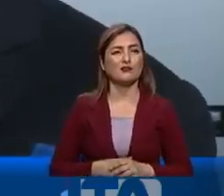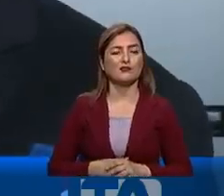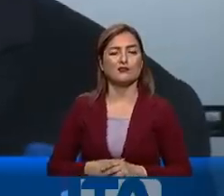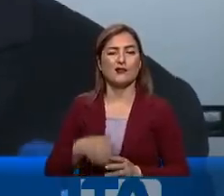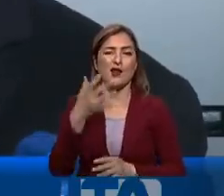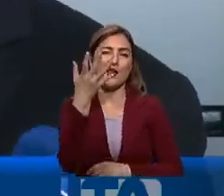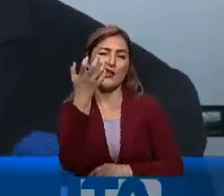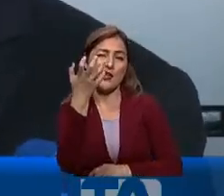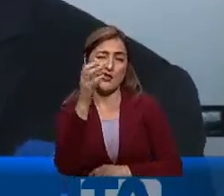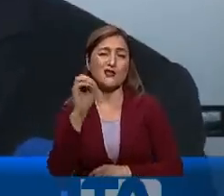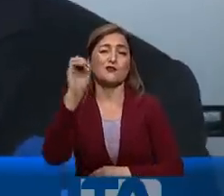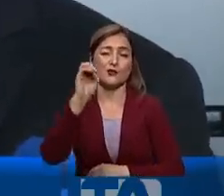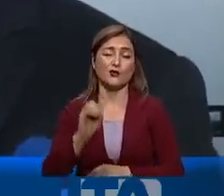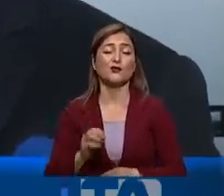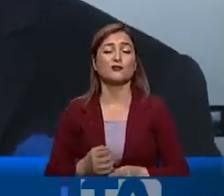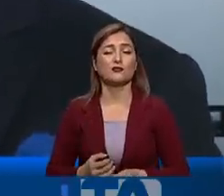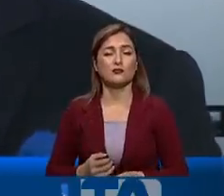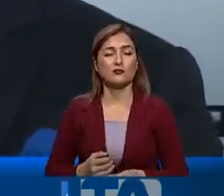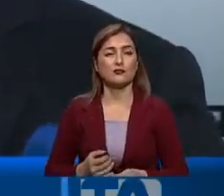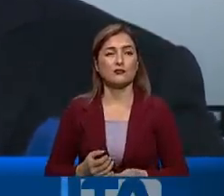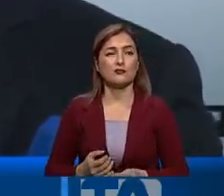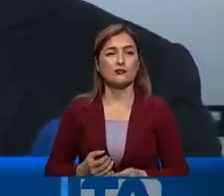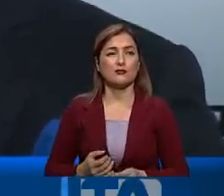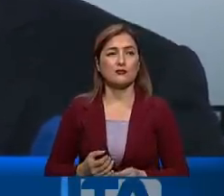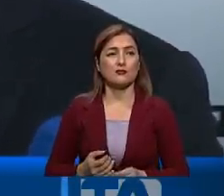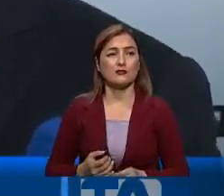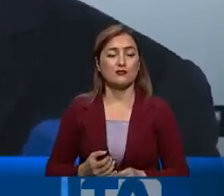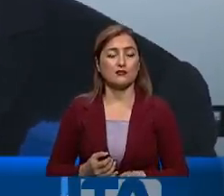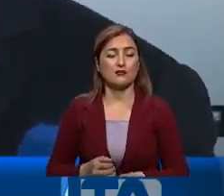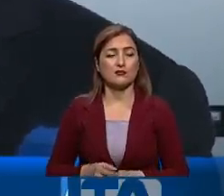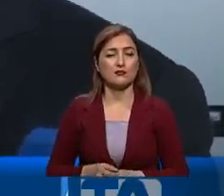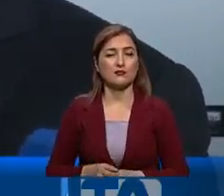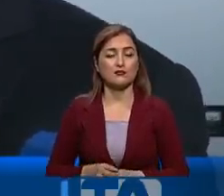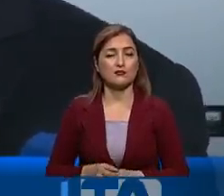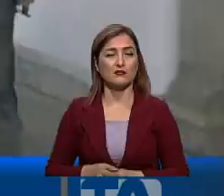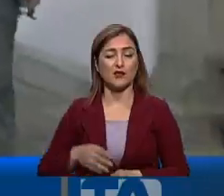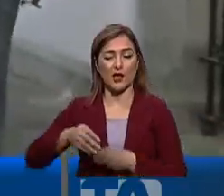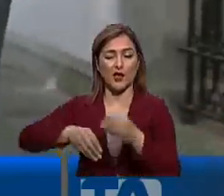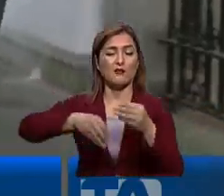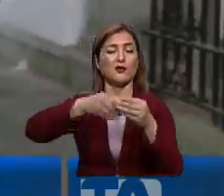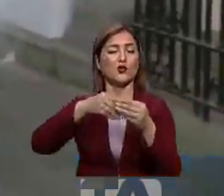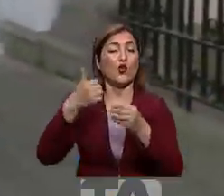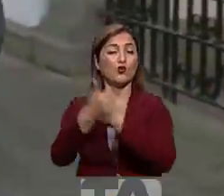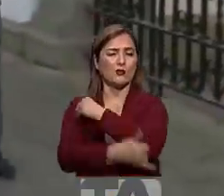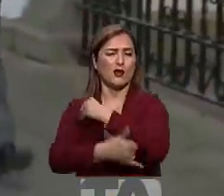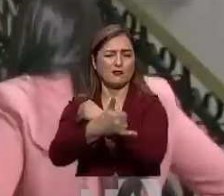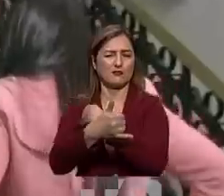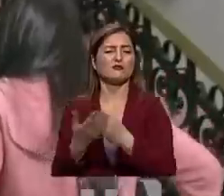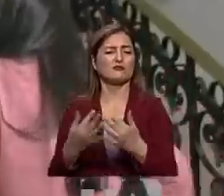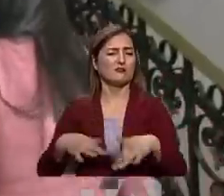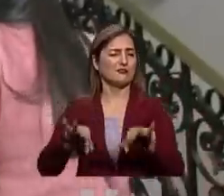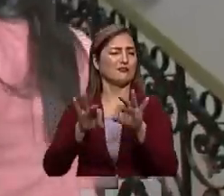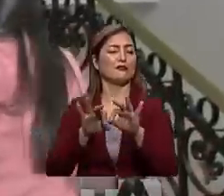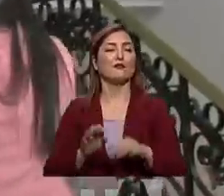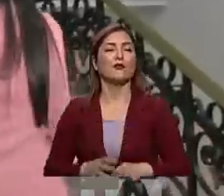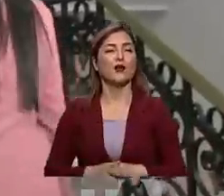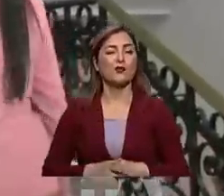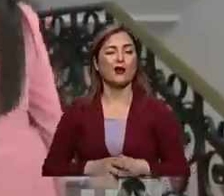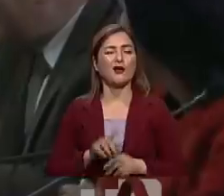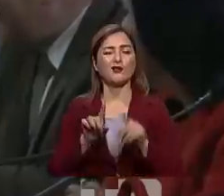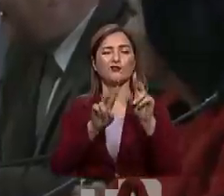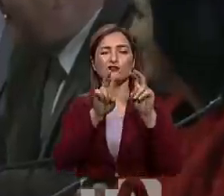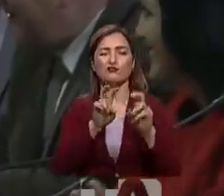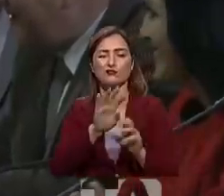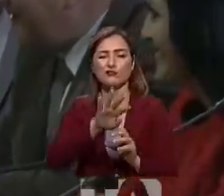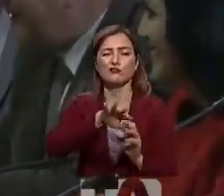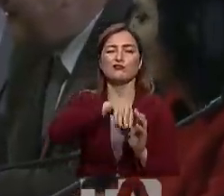15 puntos. ¿Por qué? Porque esa es la manera que vamos a atraer inversión extranjera. Algunos temas serán incluidos tras la conversación de la